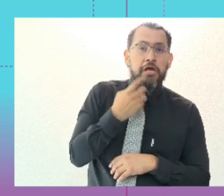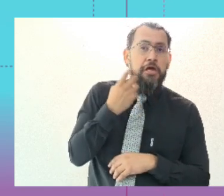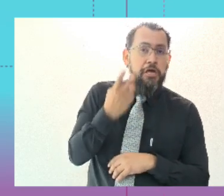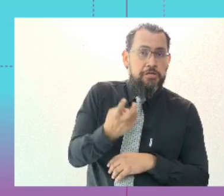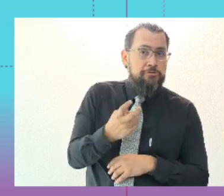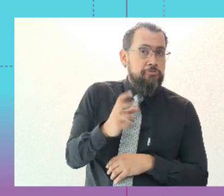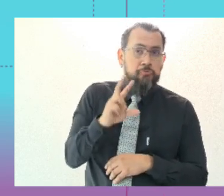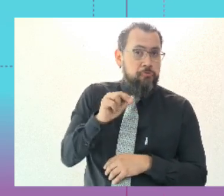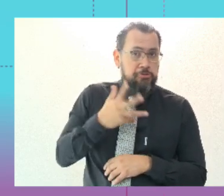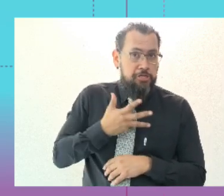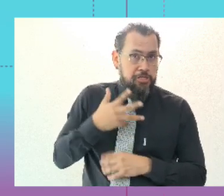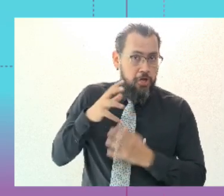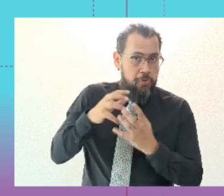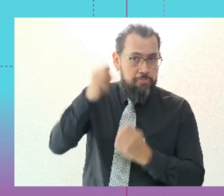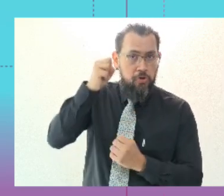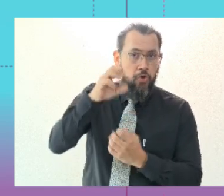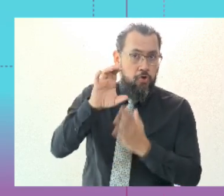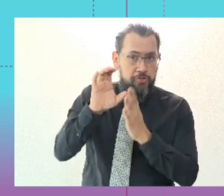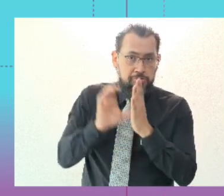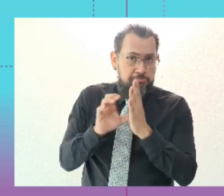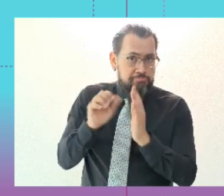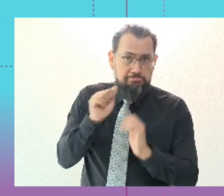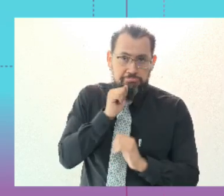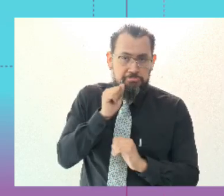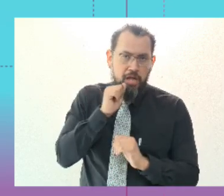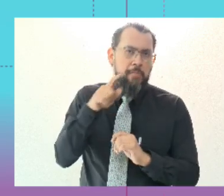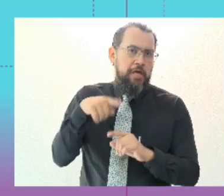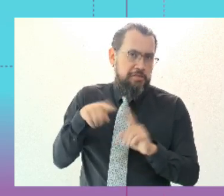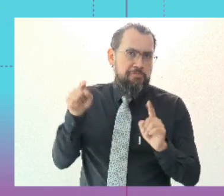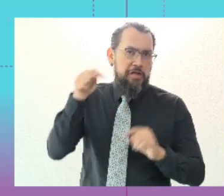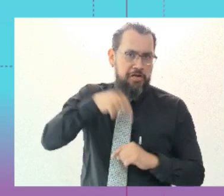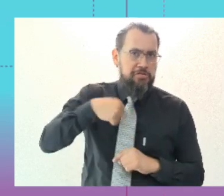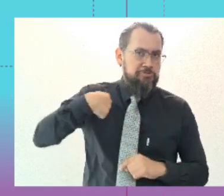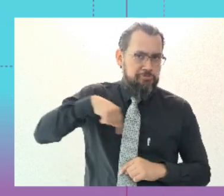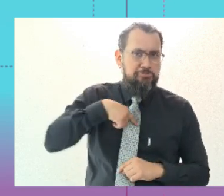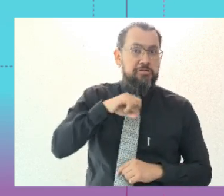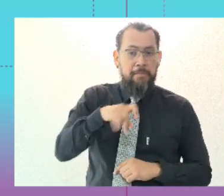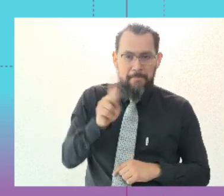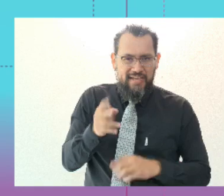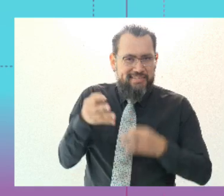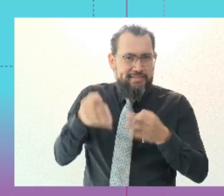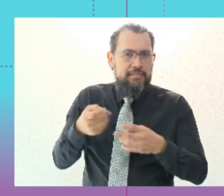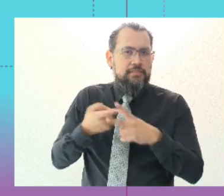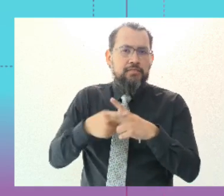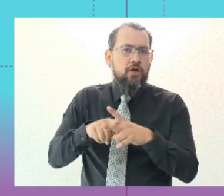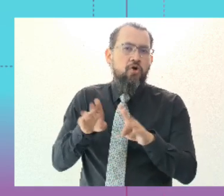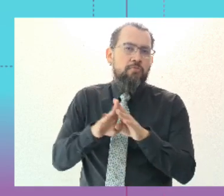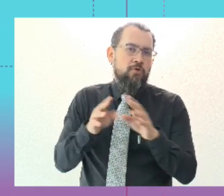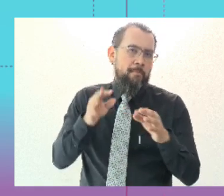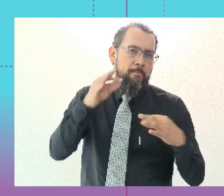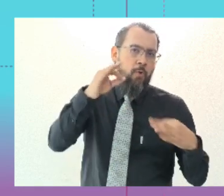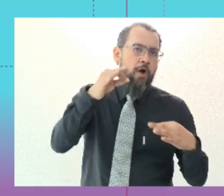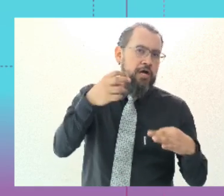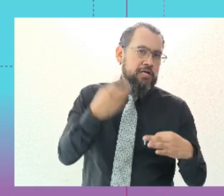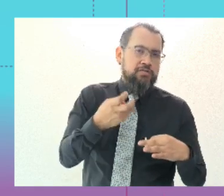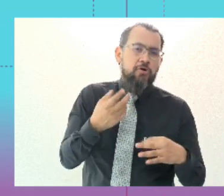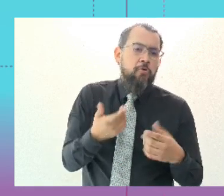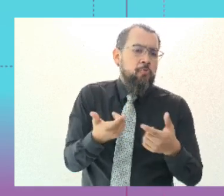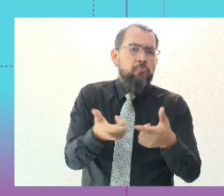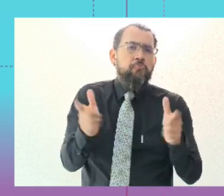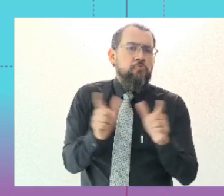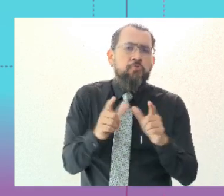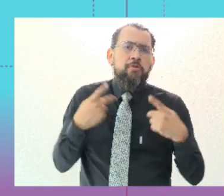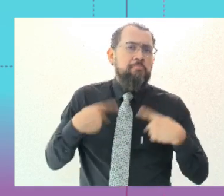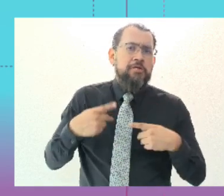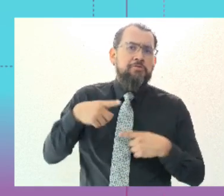en términos teóricos, pero todo surge con este documento. Es decir, un grupo de ciudadanos decide